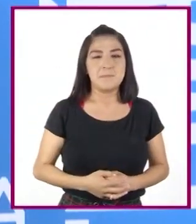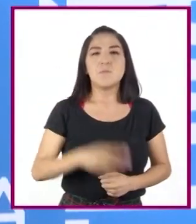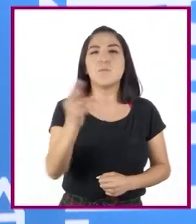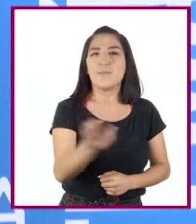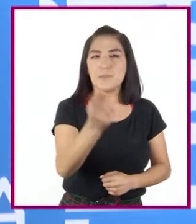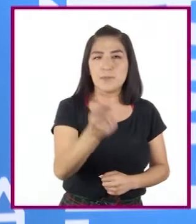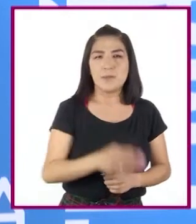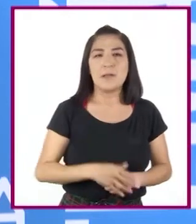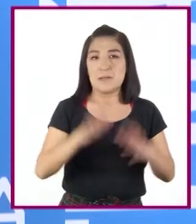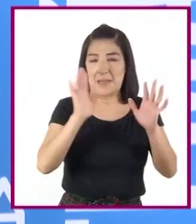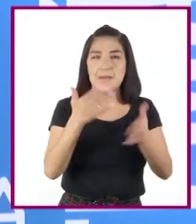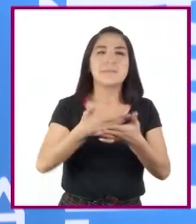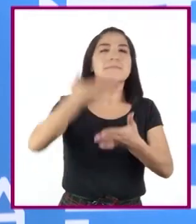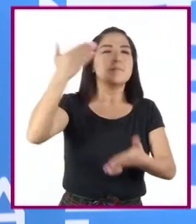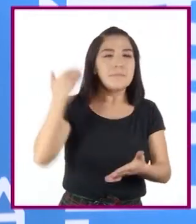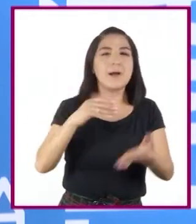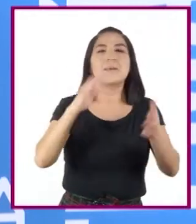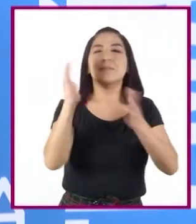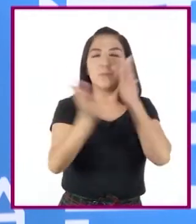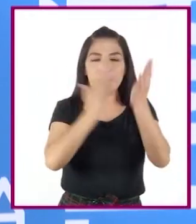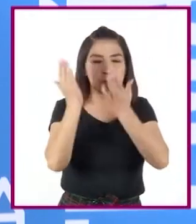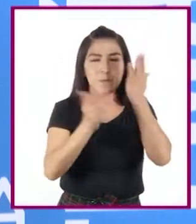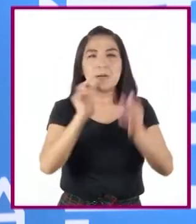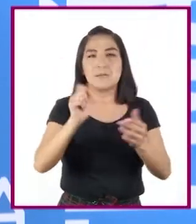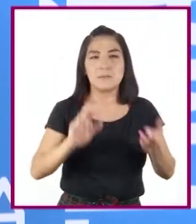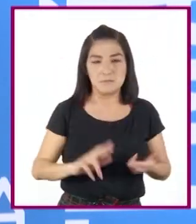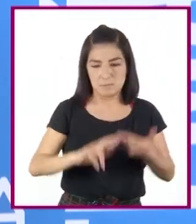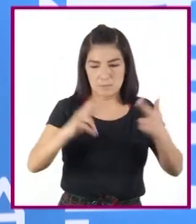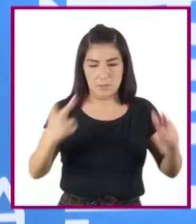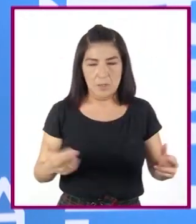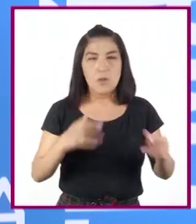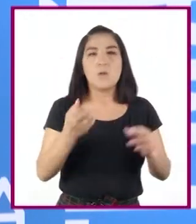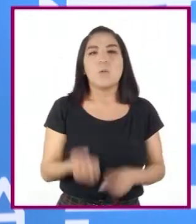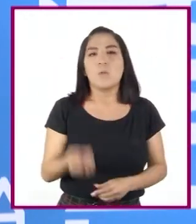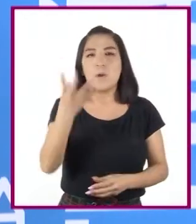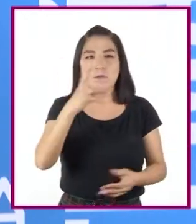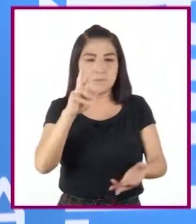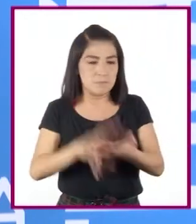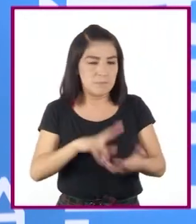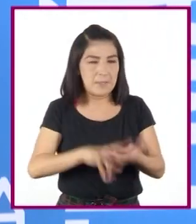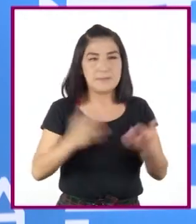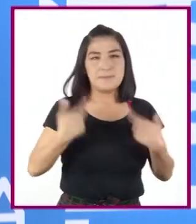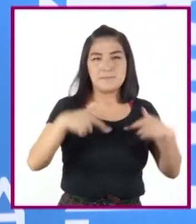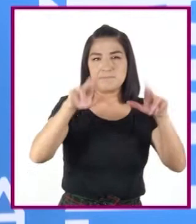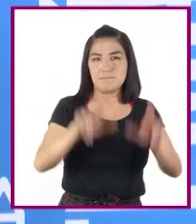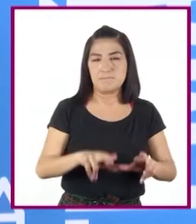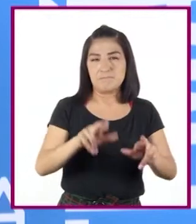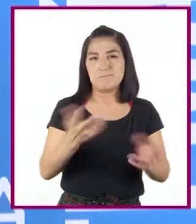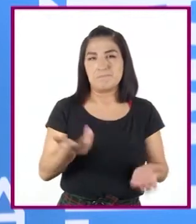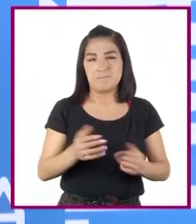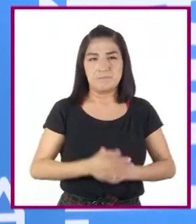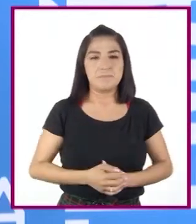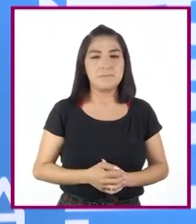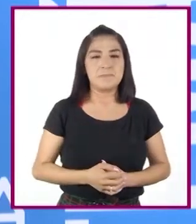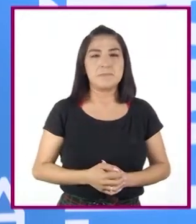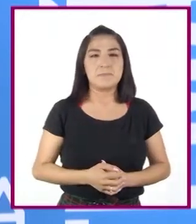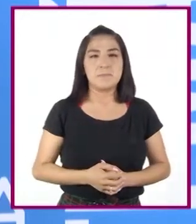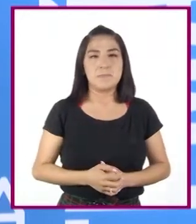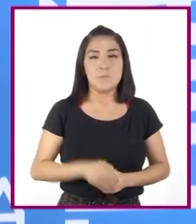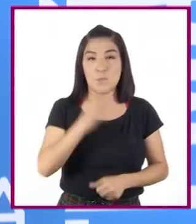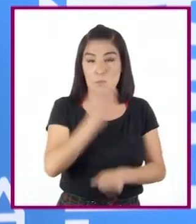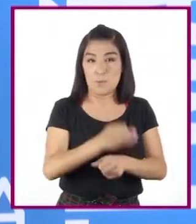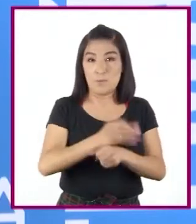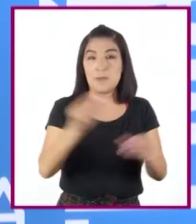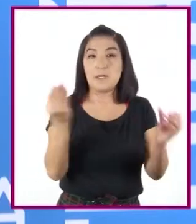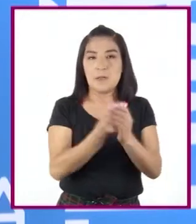Ustedes han estudiado la relación que hay entre dos magnitudes que presenta una relación proporcional. En esta